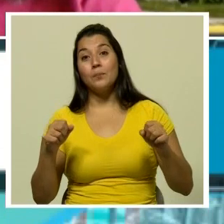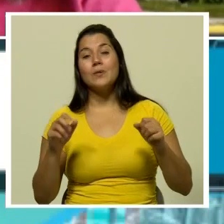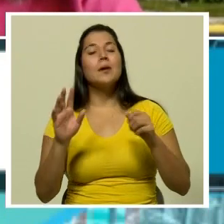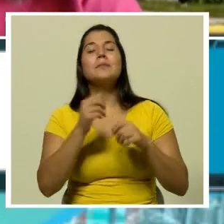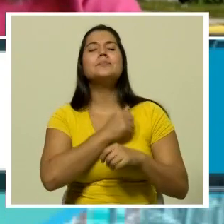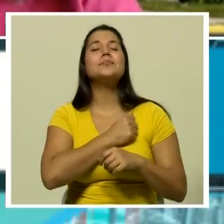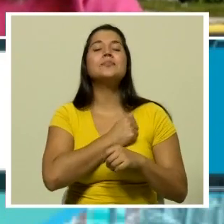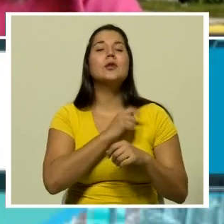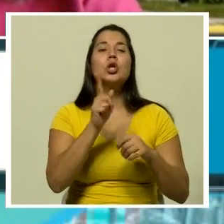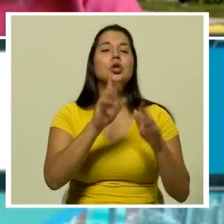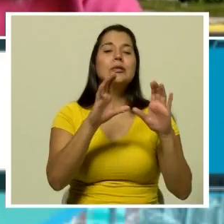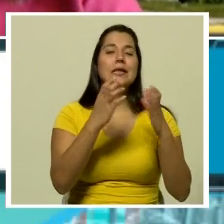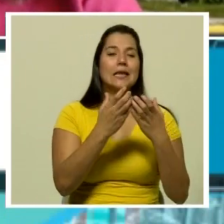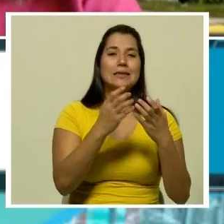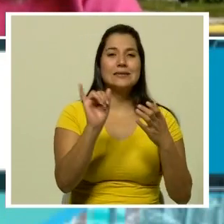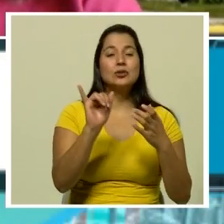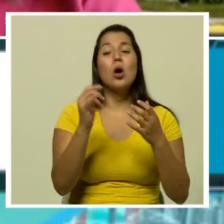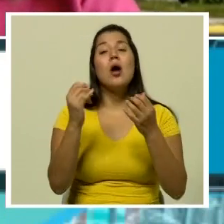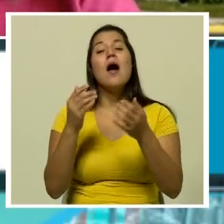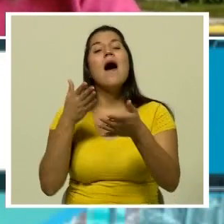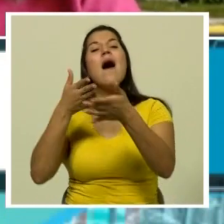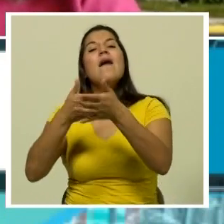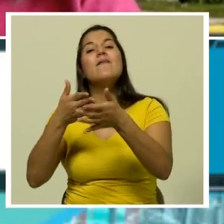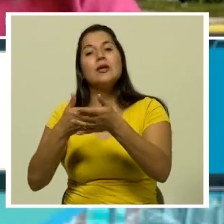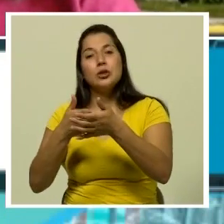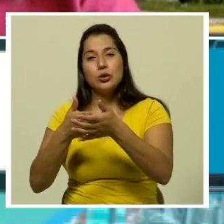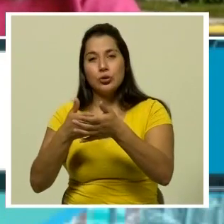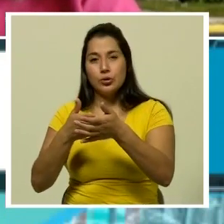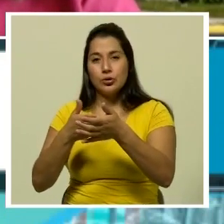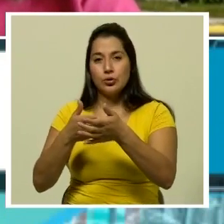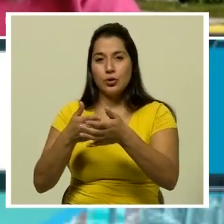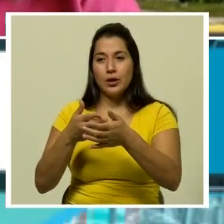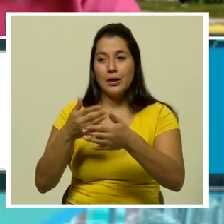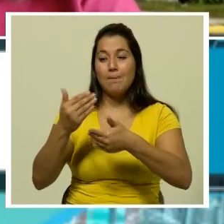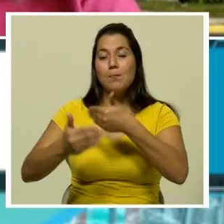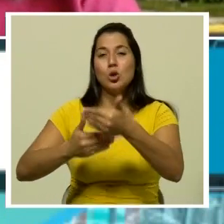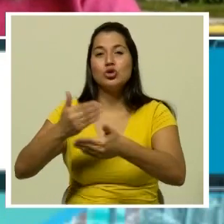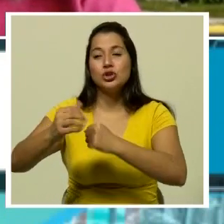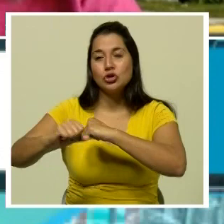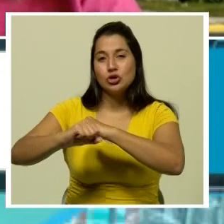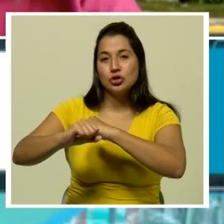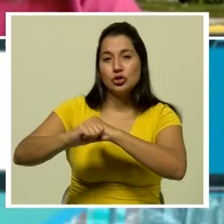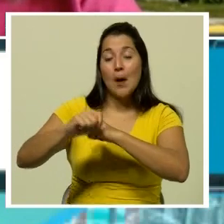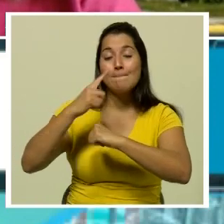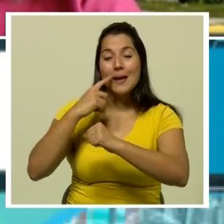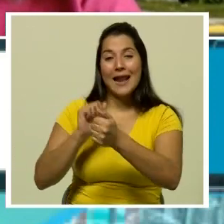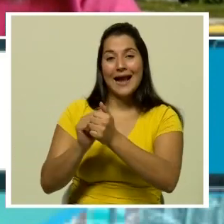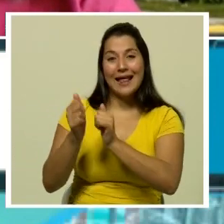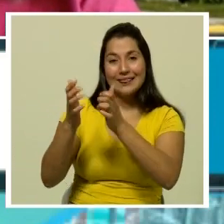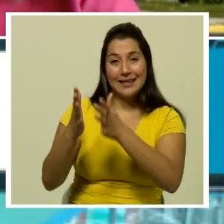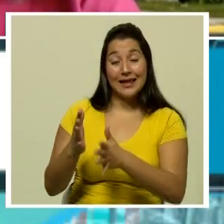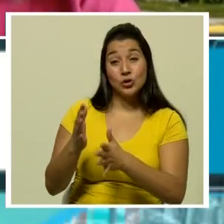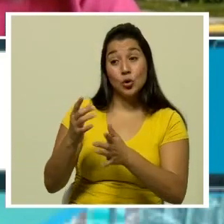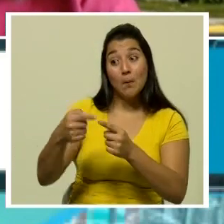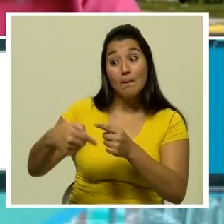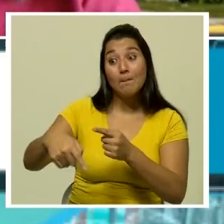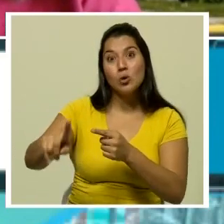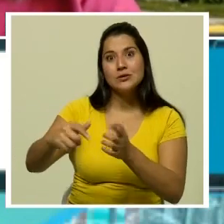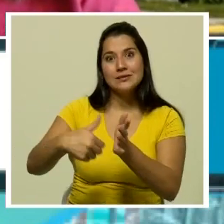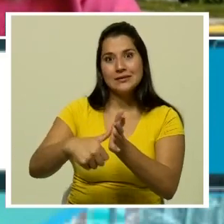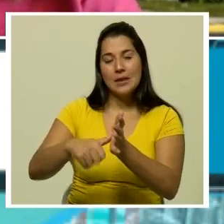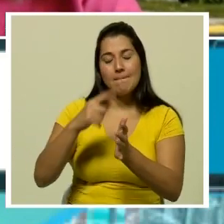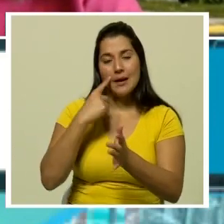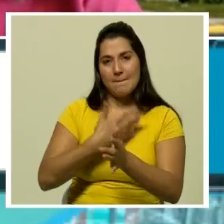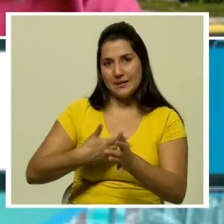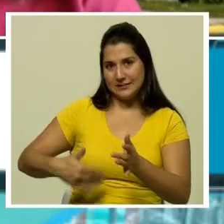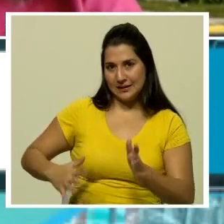candidato favorito. ¿Qué consecuencias políticas tendrá el virus en las próximas elecciones nacionales? ¿Qué anticipas?